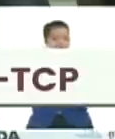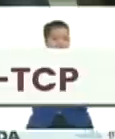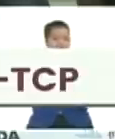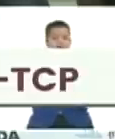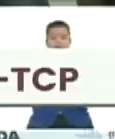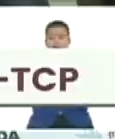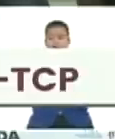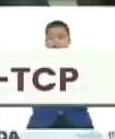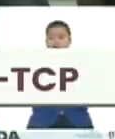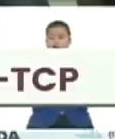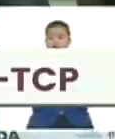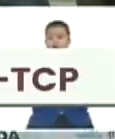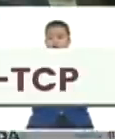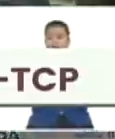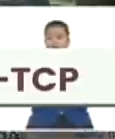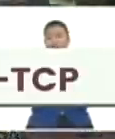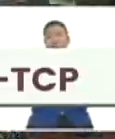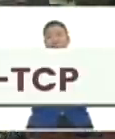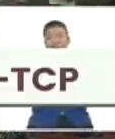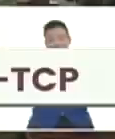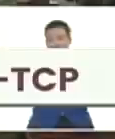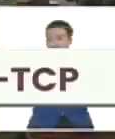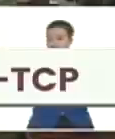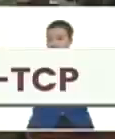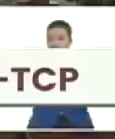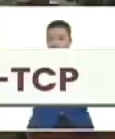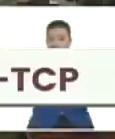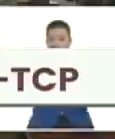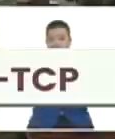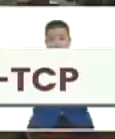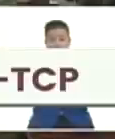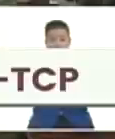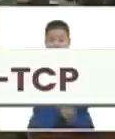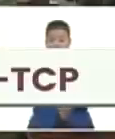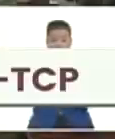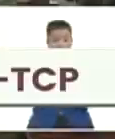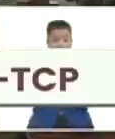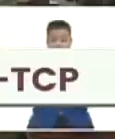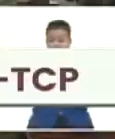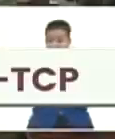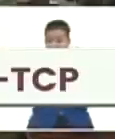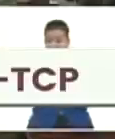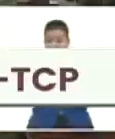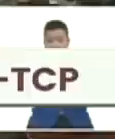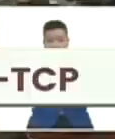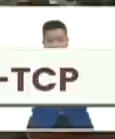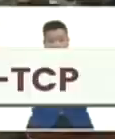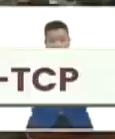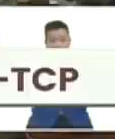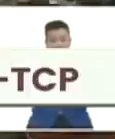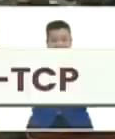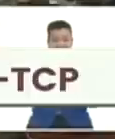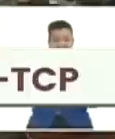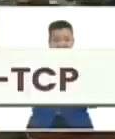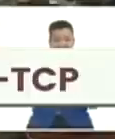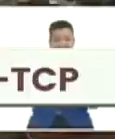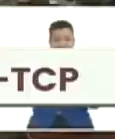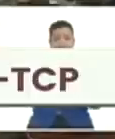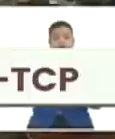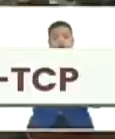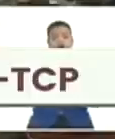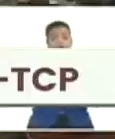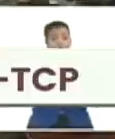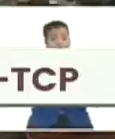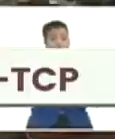de la pandemia. Esta crisis es testimonio de que hoy vivimos en un